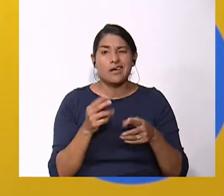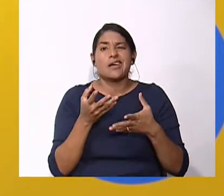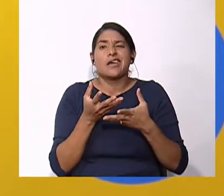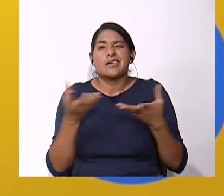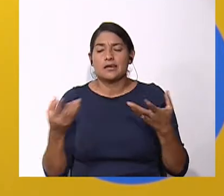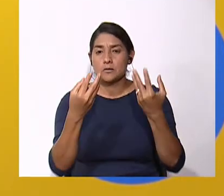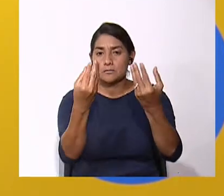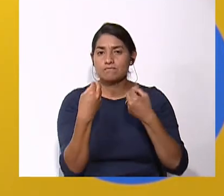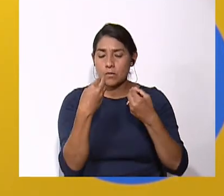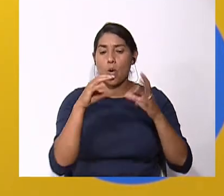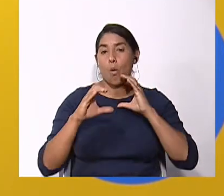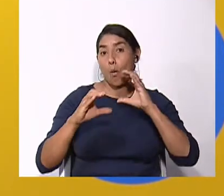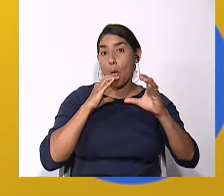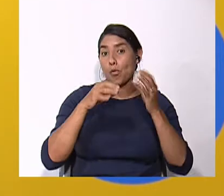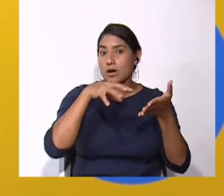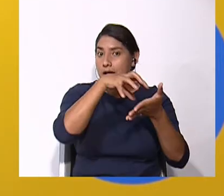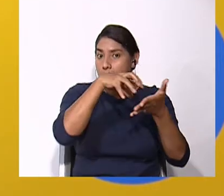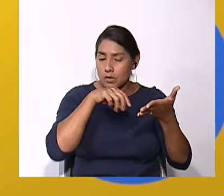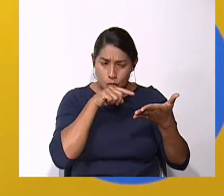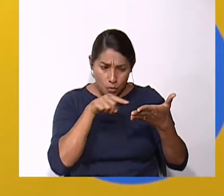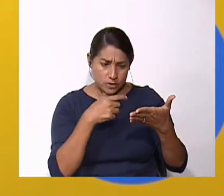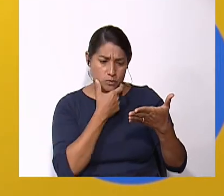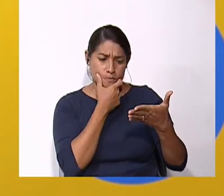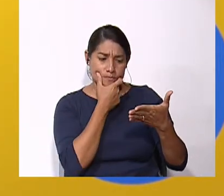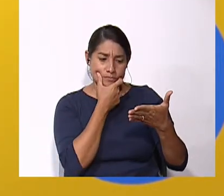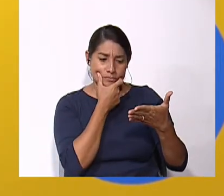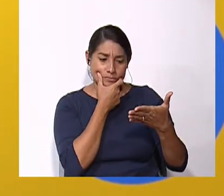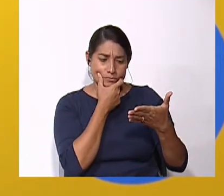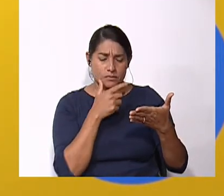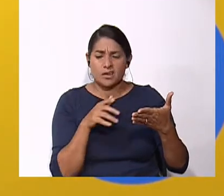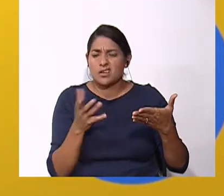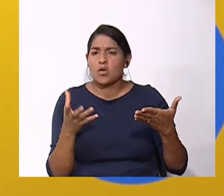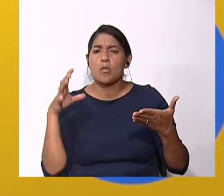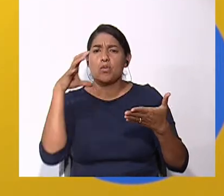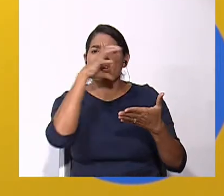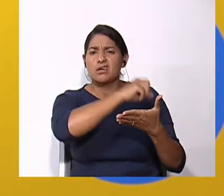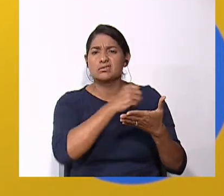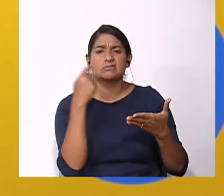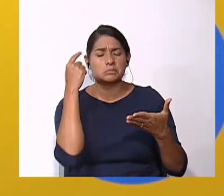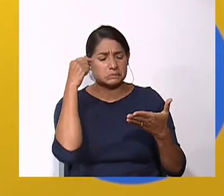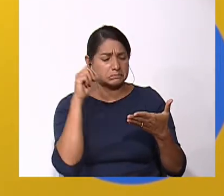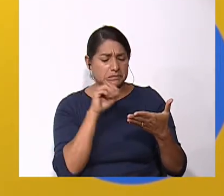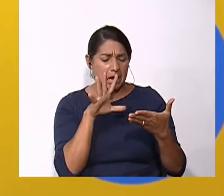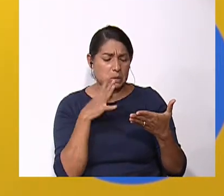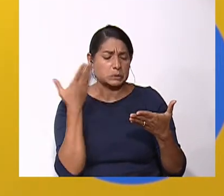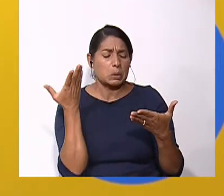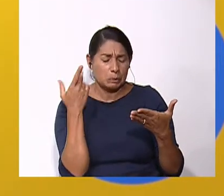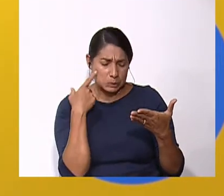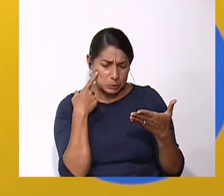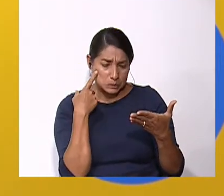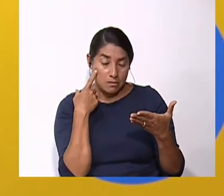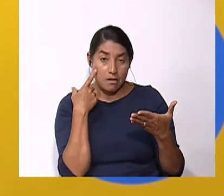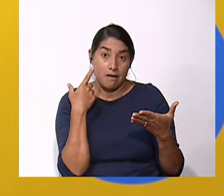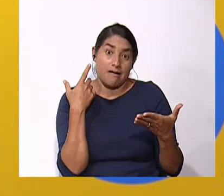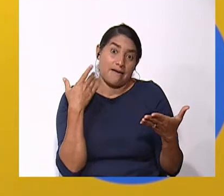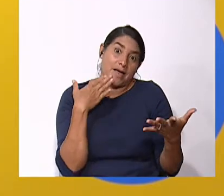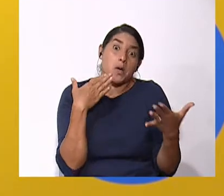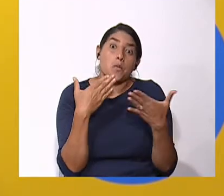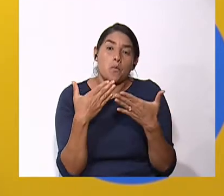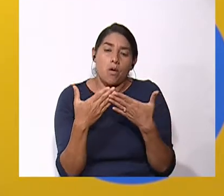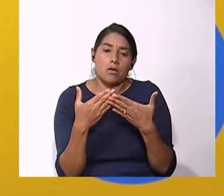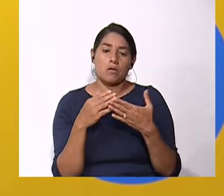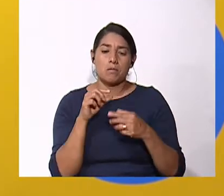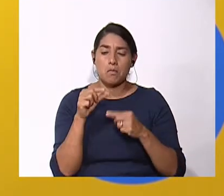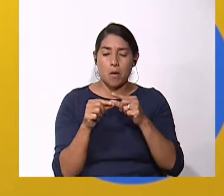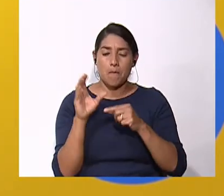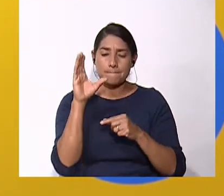que nos está comunicando el texto y cómo lo tenemos claro. Bueno, vamos a ir